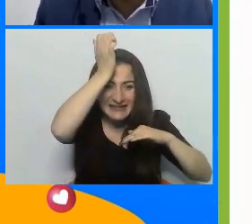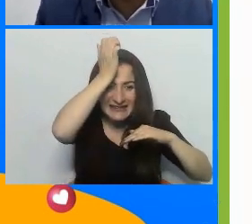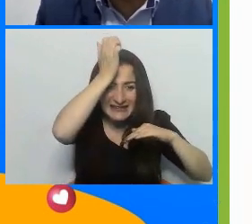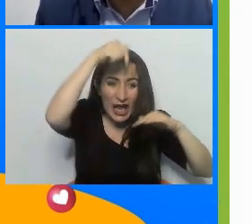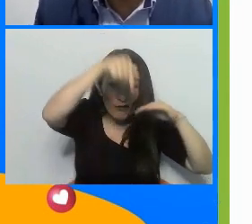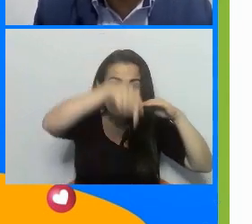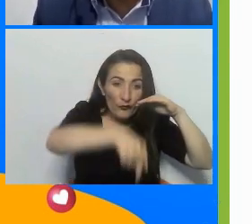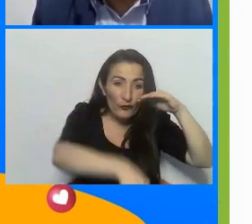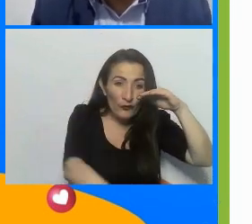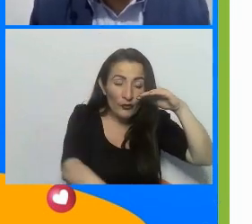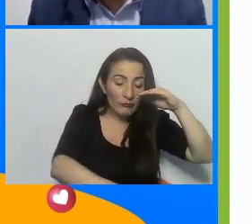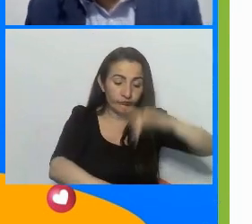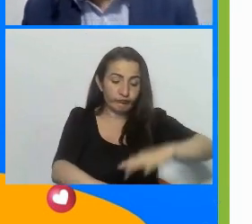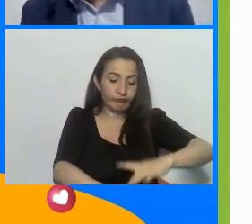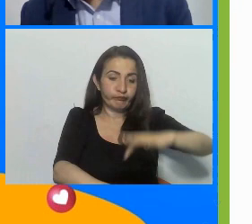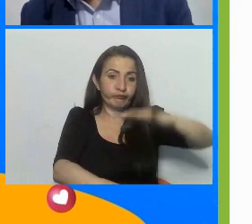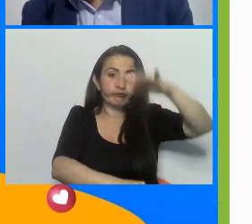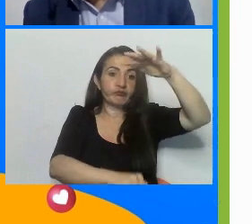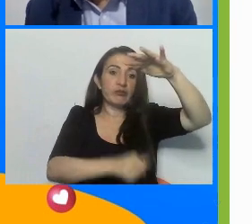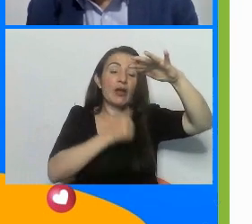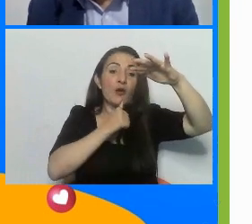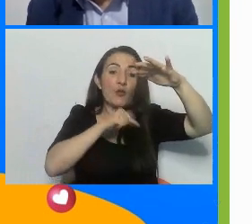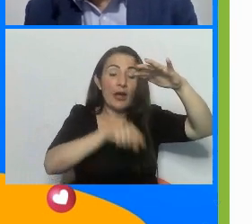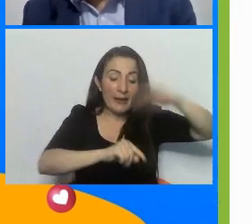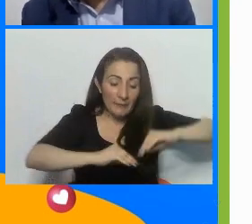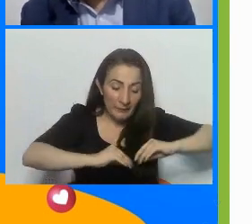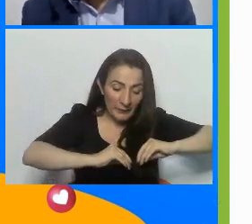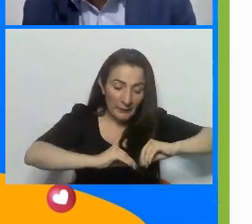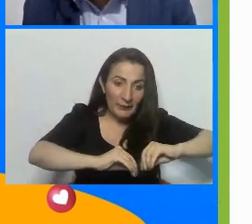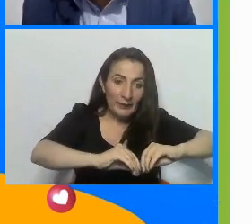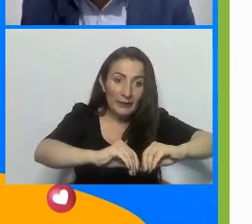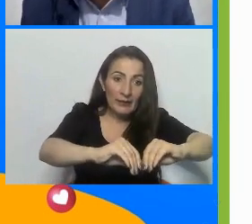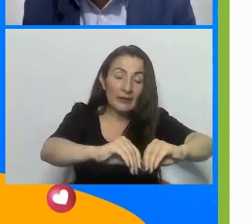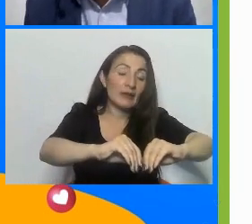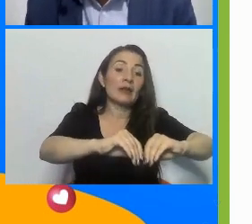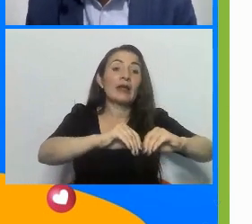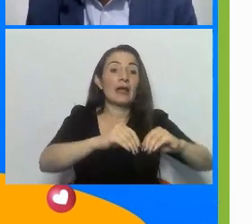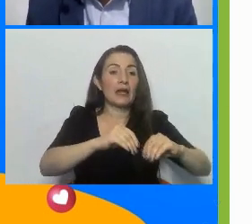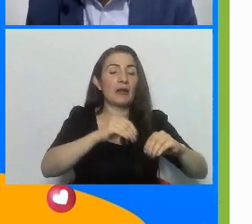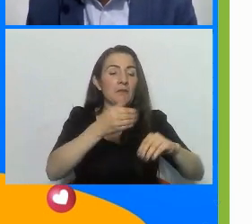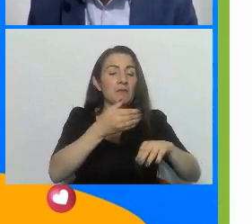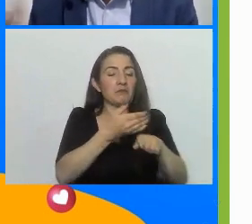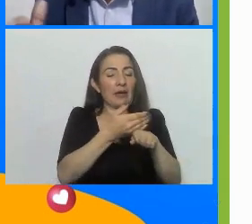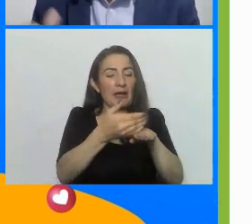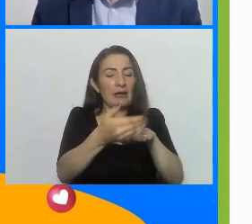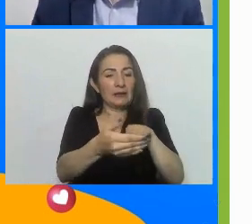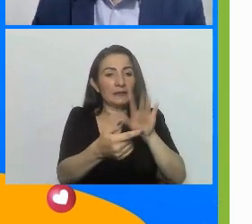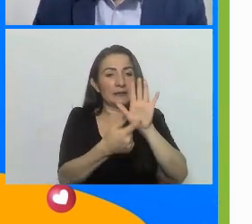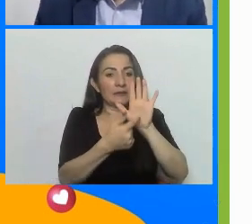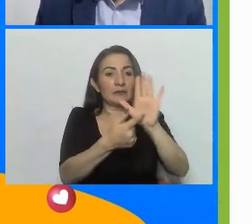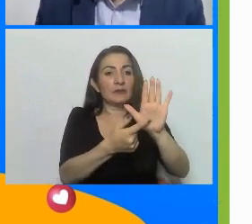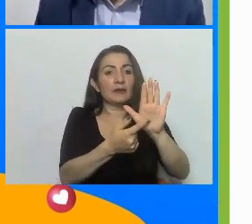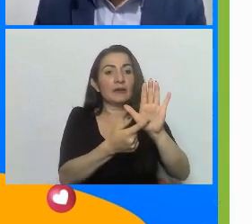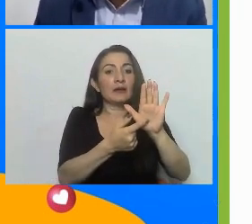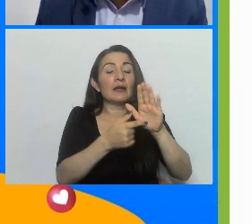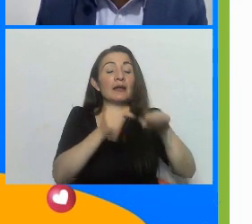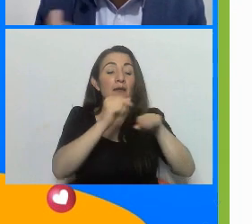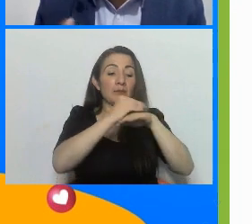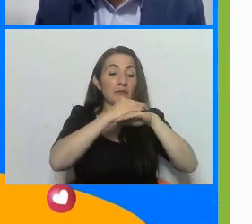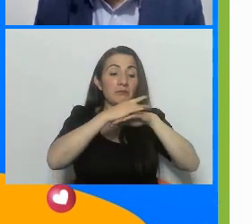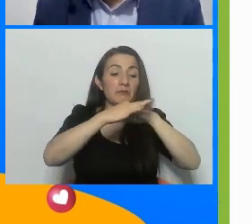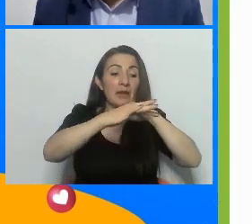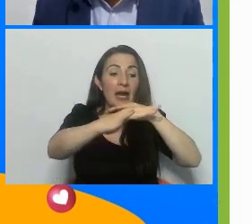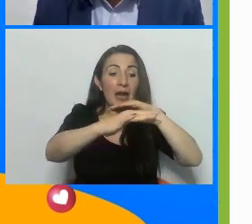pasa es que está cubierto. Y entonces eso me da a mostrarles en un ratico, querer decir que bajo el mar también